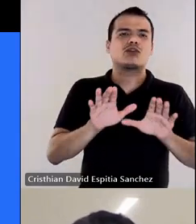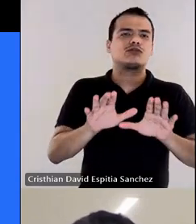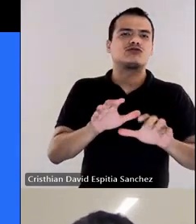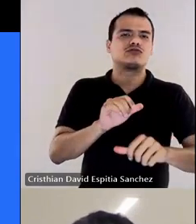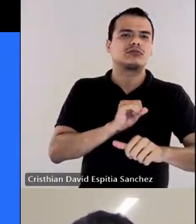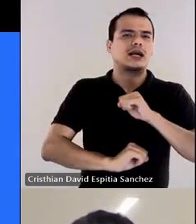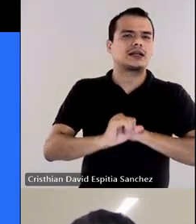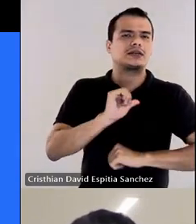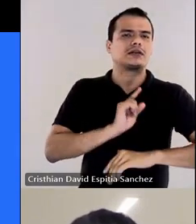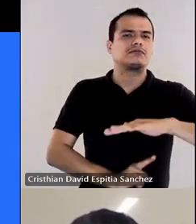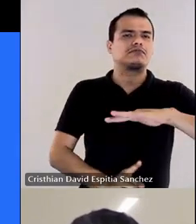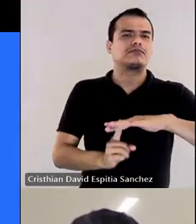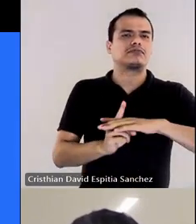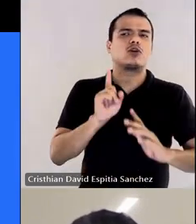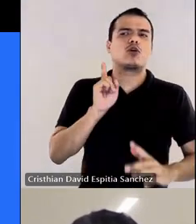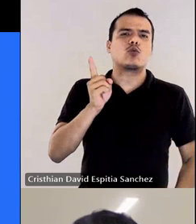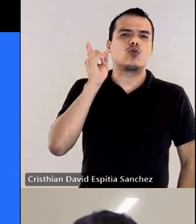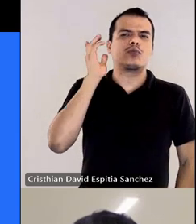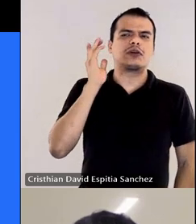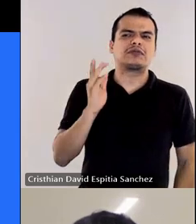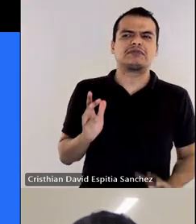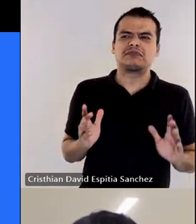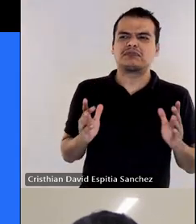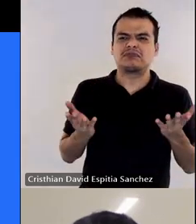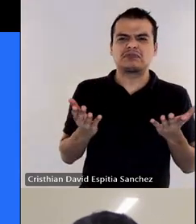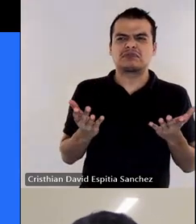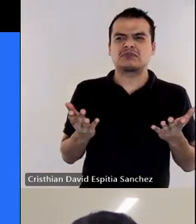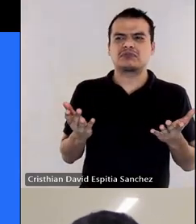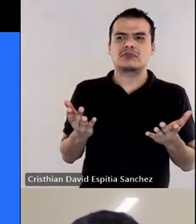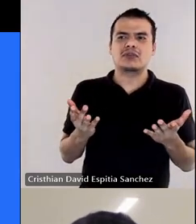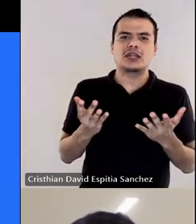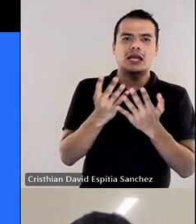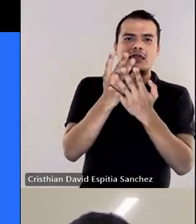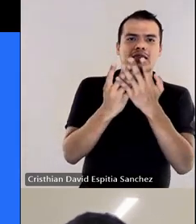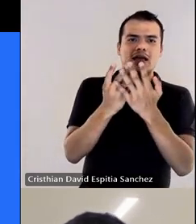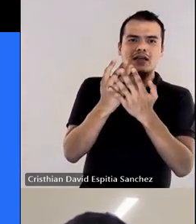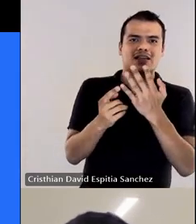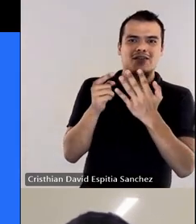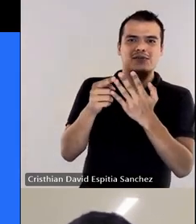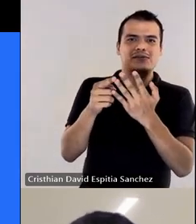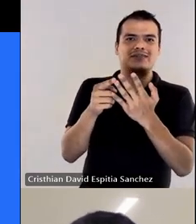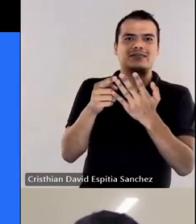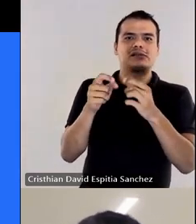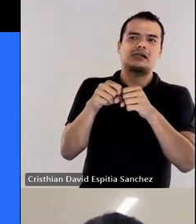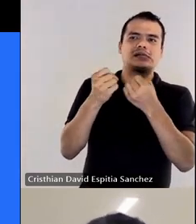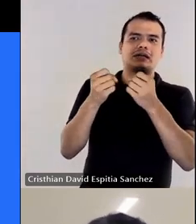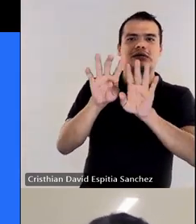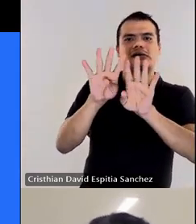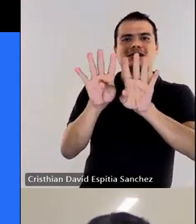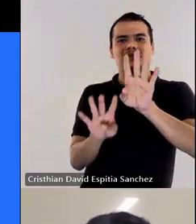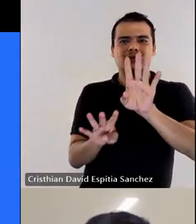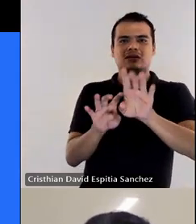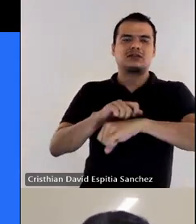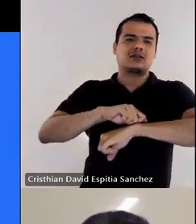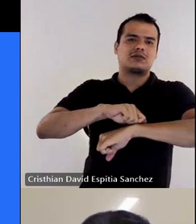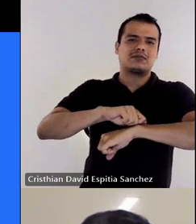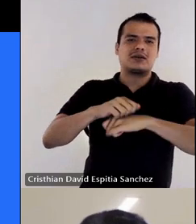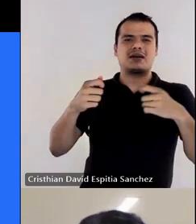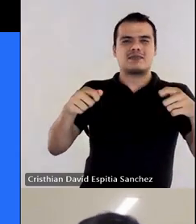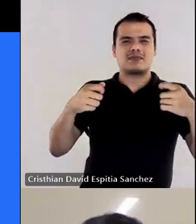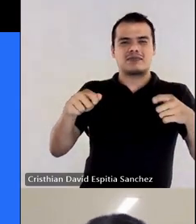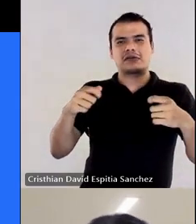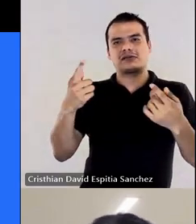generan porque pierde la continuidad de la integridad de los tejidos blandos. Aquí puede tener afectación la piel y puede también tener afectación